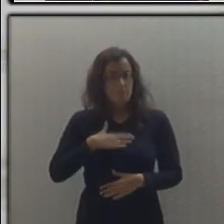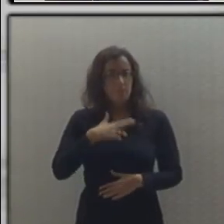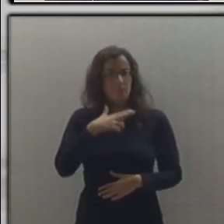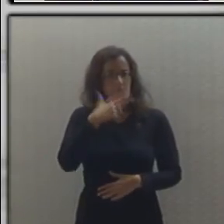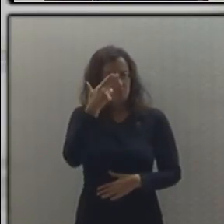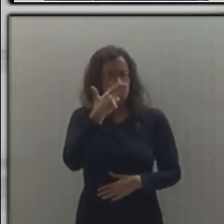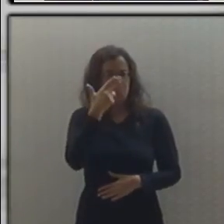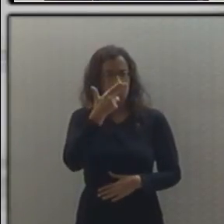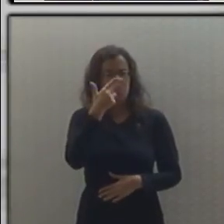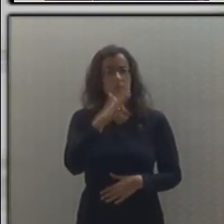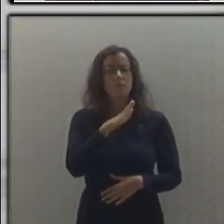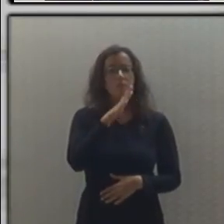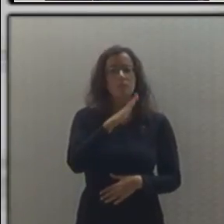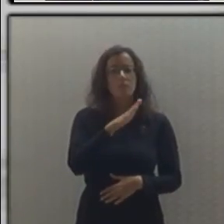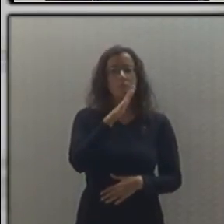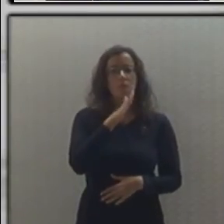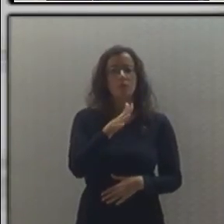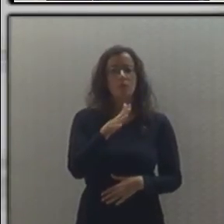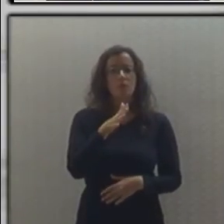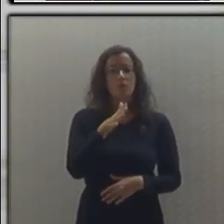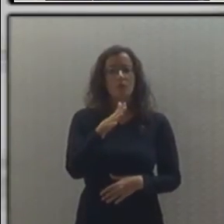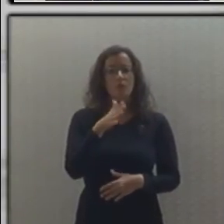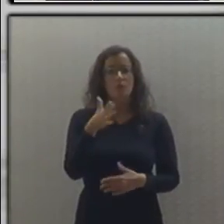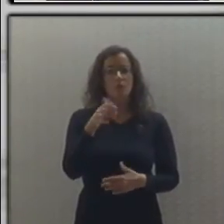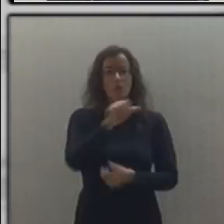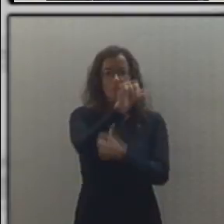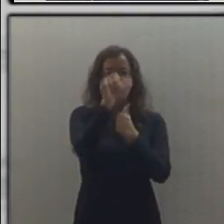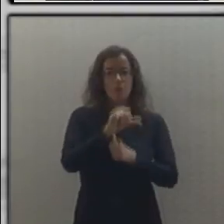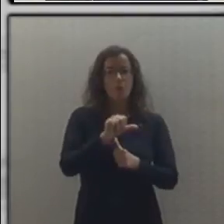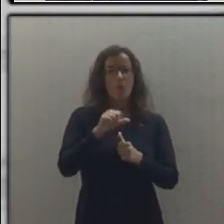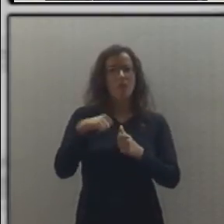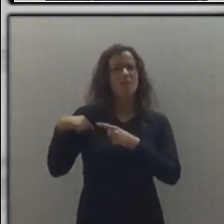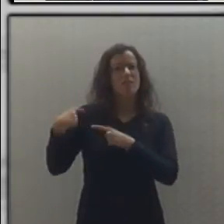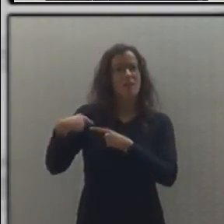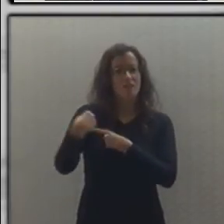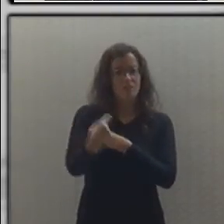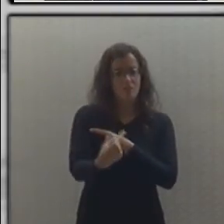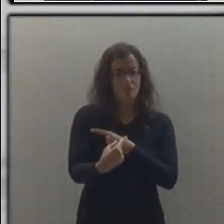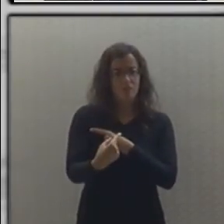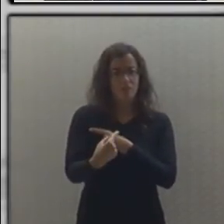interesante, porque frente a el modo tradicional en el que se ha